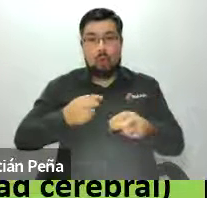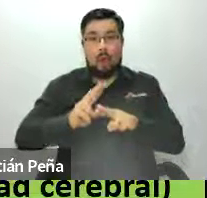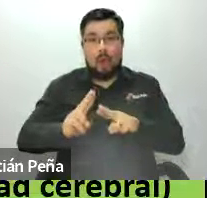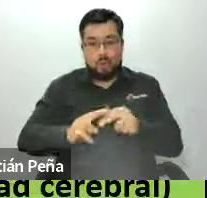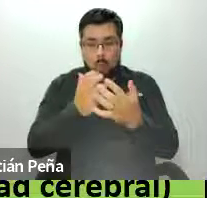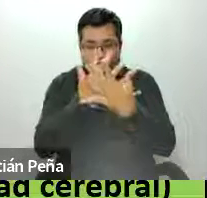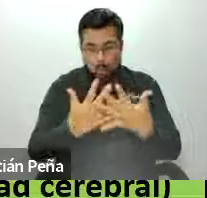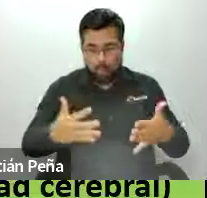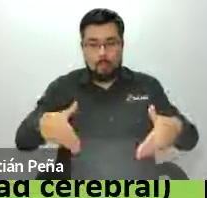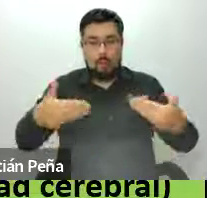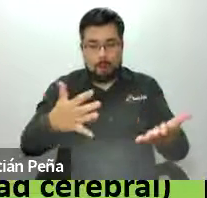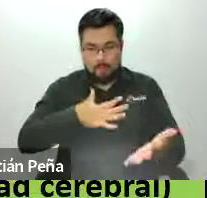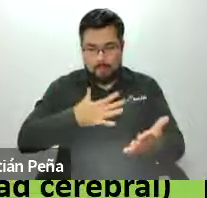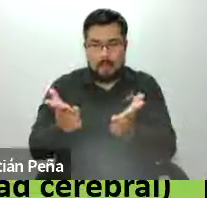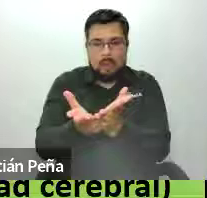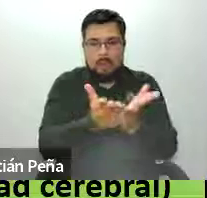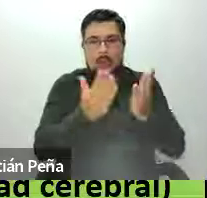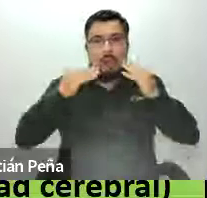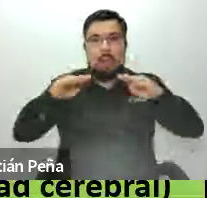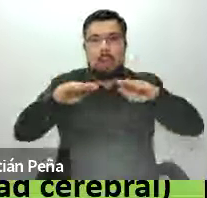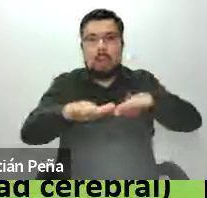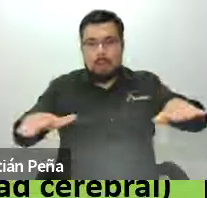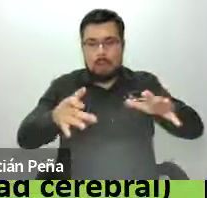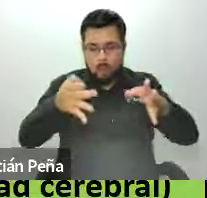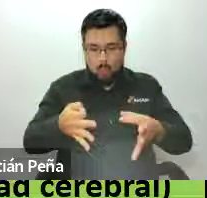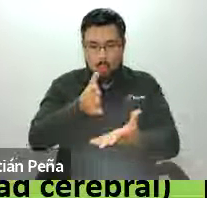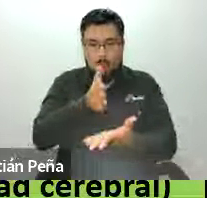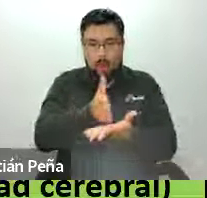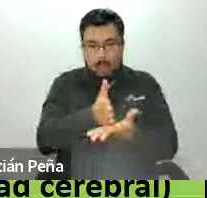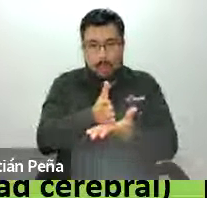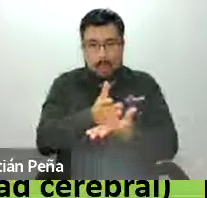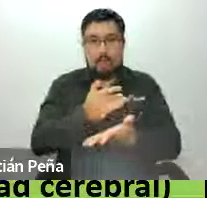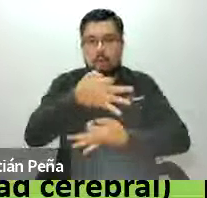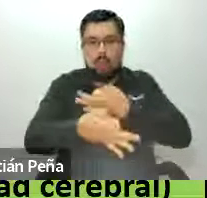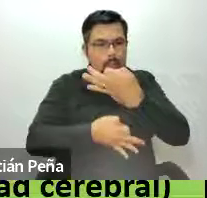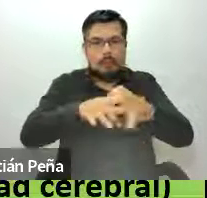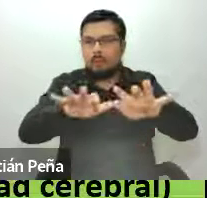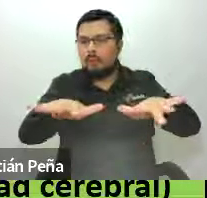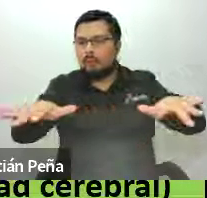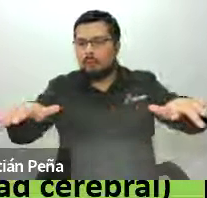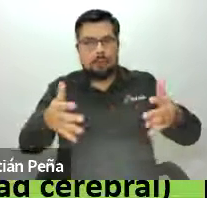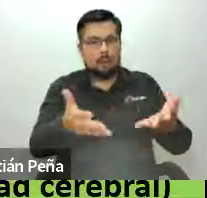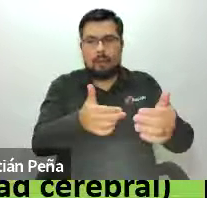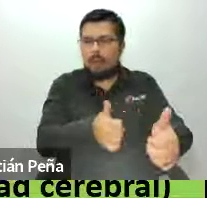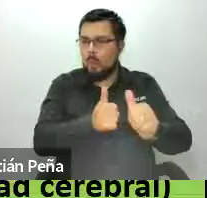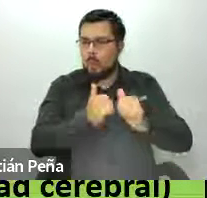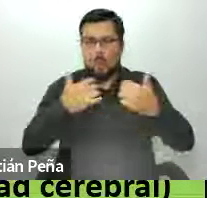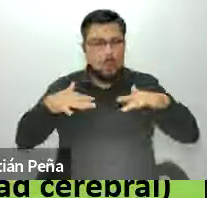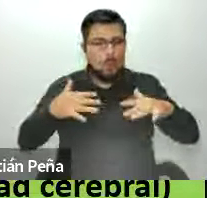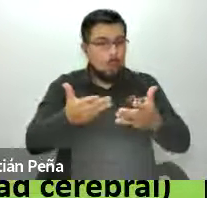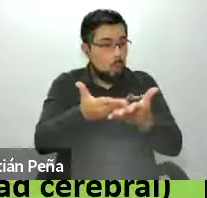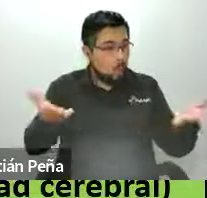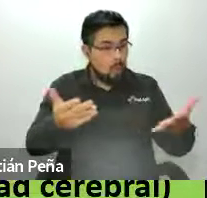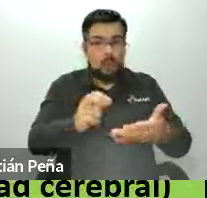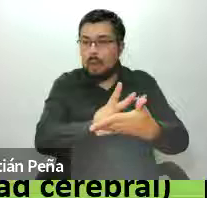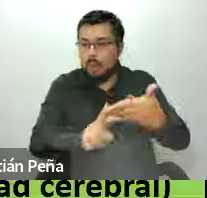estábamos en clases de currículum con los estudiantes y yo les contaba de este desafío. Así, ¿no? Les comentaba, ¿no? Si habían leído el texto de